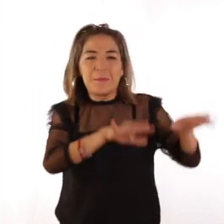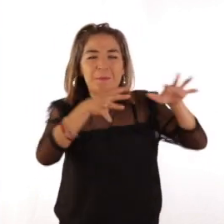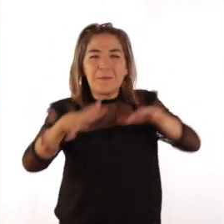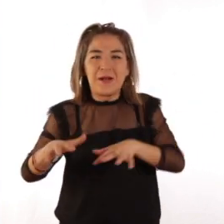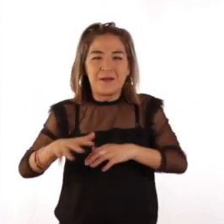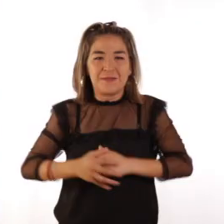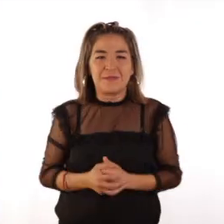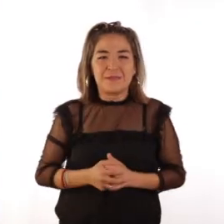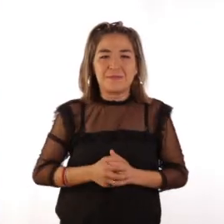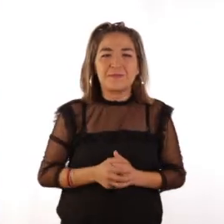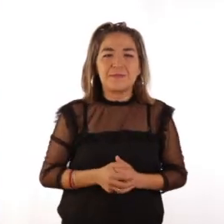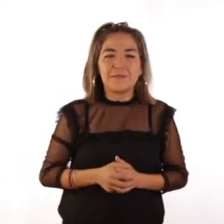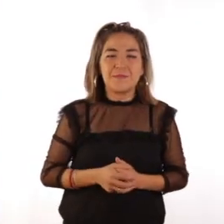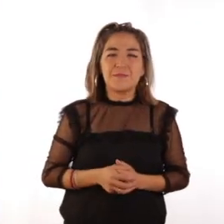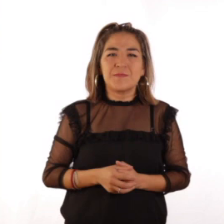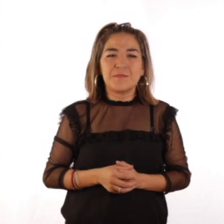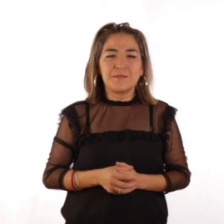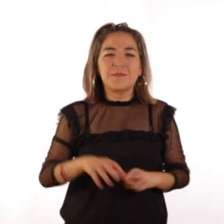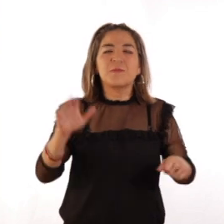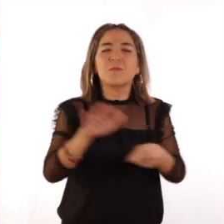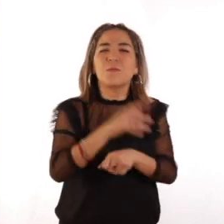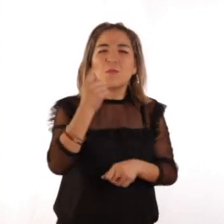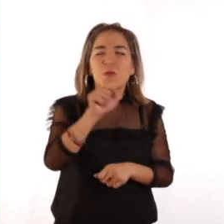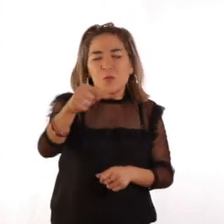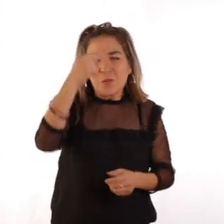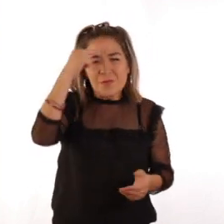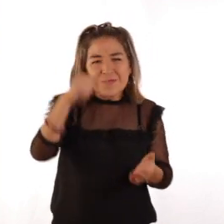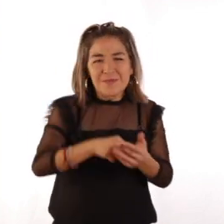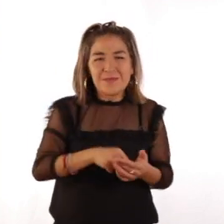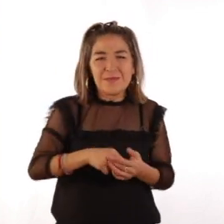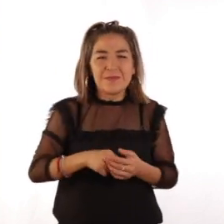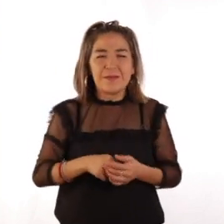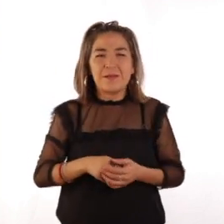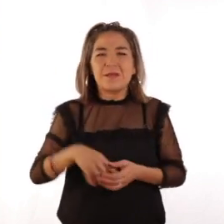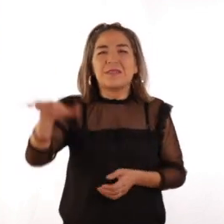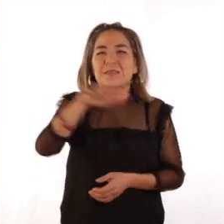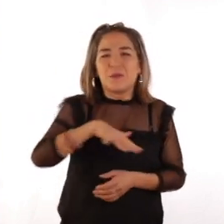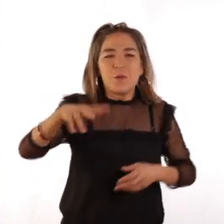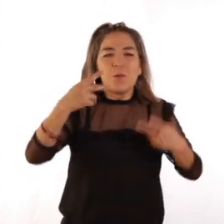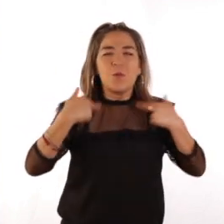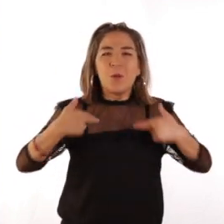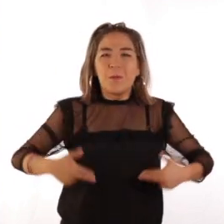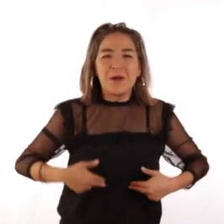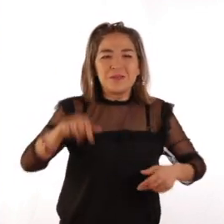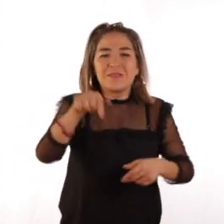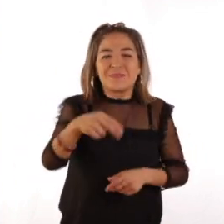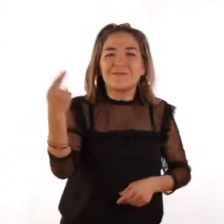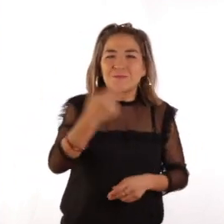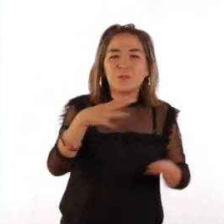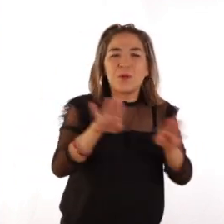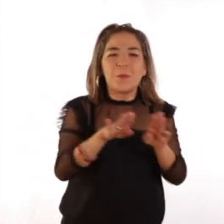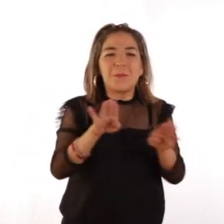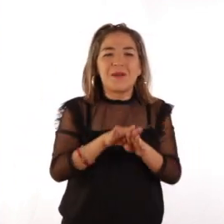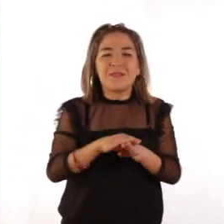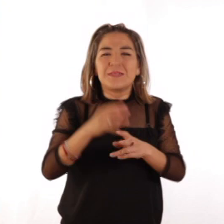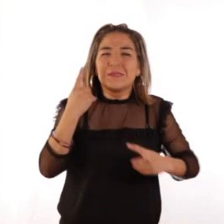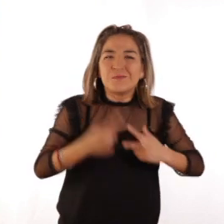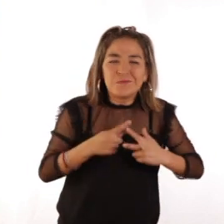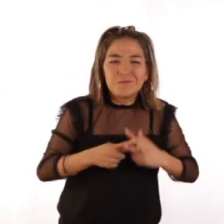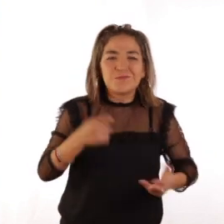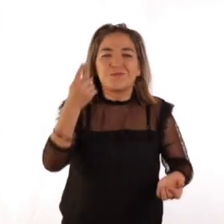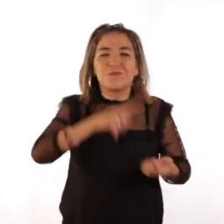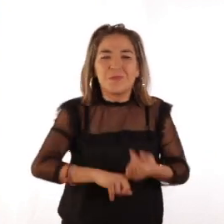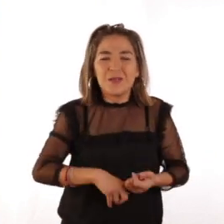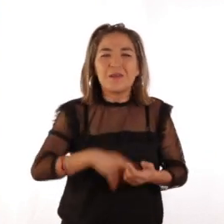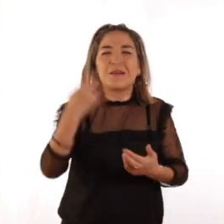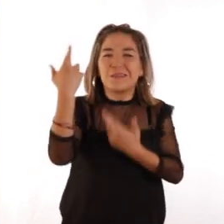mar. Okay. Armando, ¿por qué crees que los humanos tenemos esta necesidad imperiosa